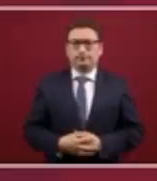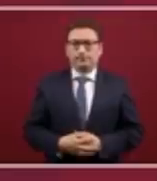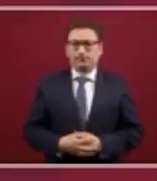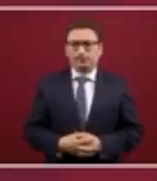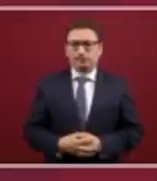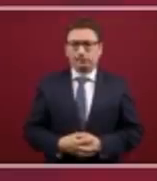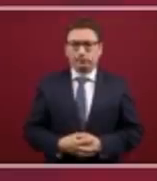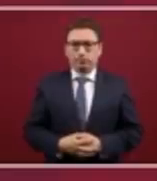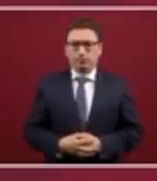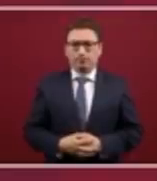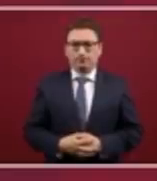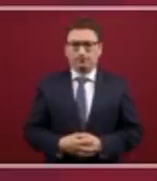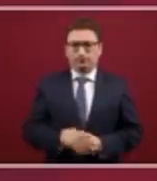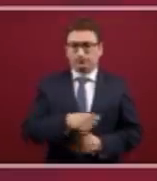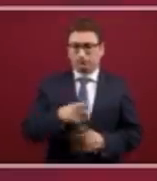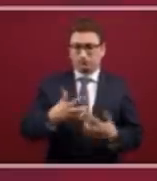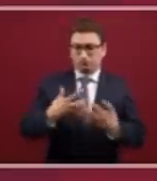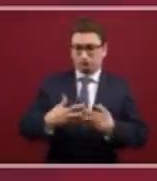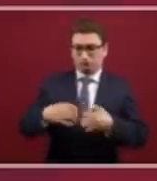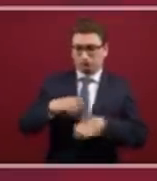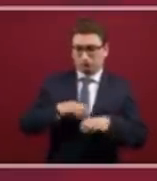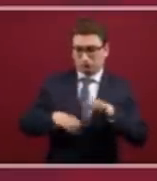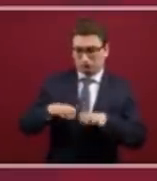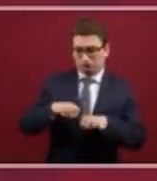a dirigentes empresariales